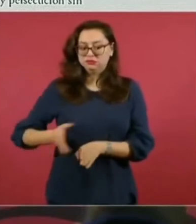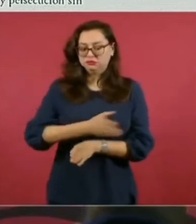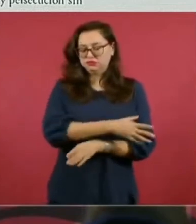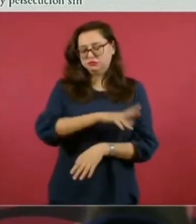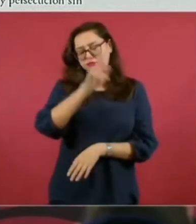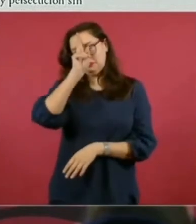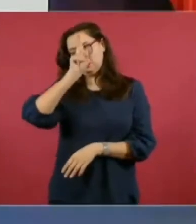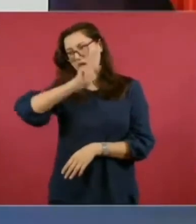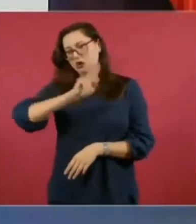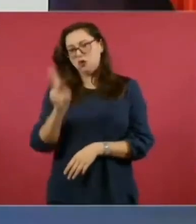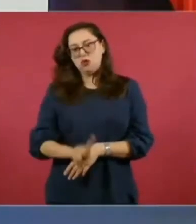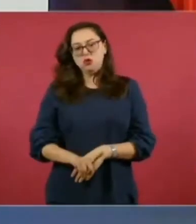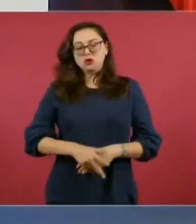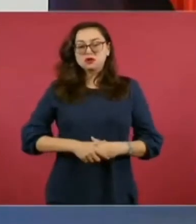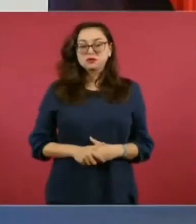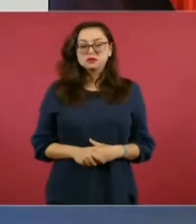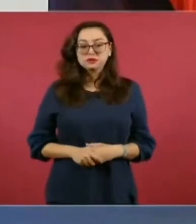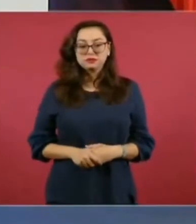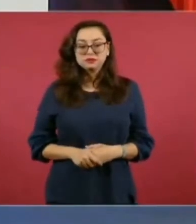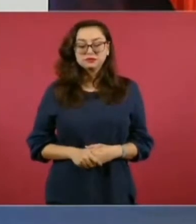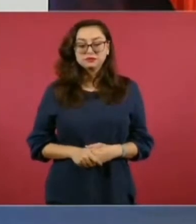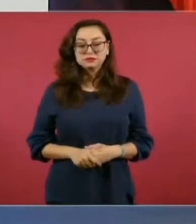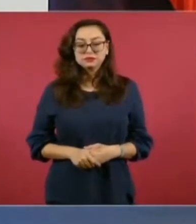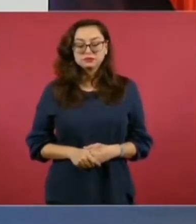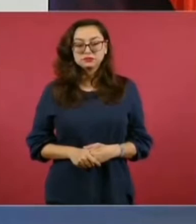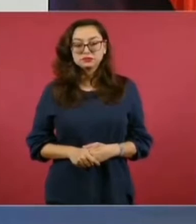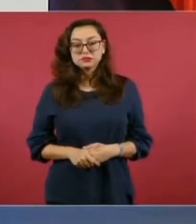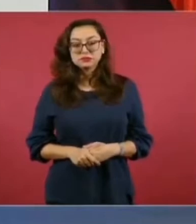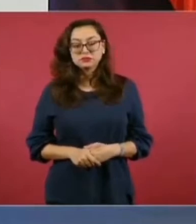tiempo, que se les